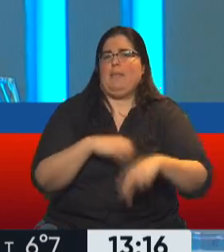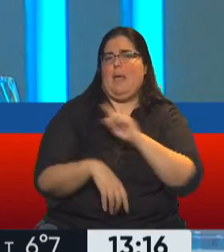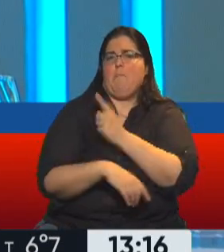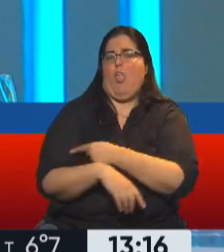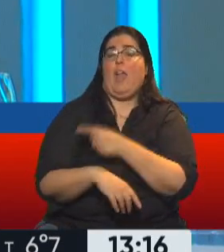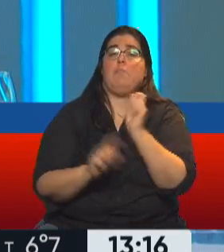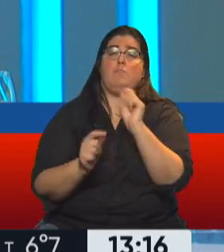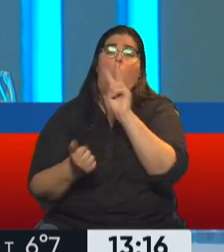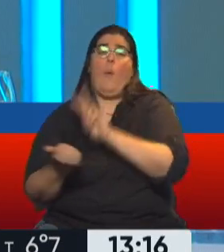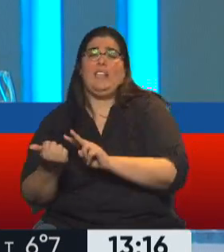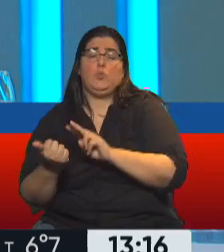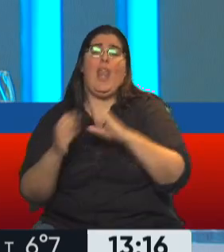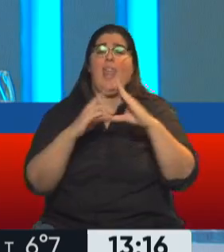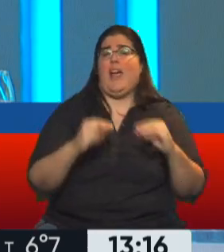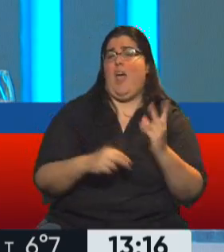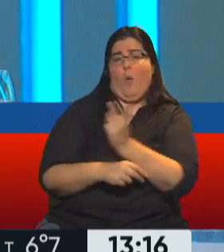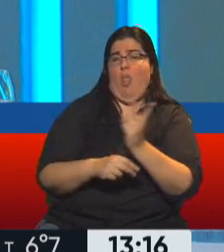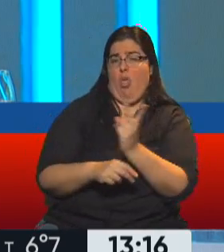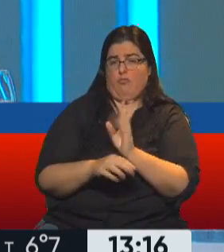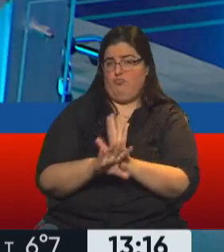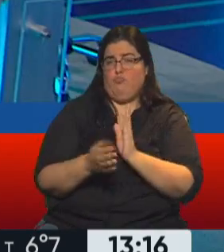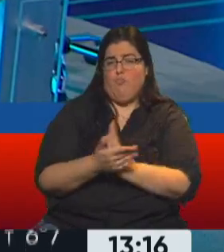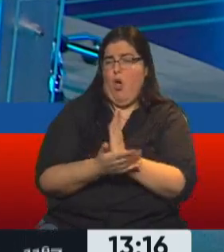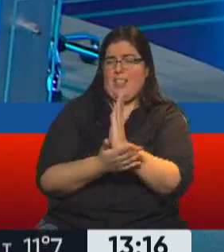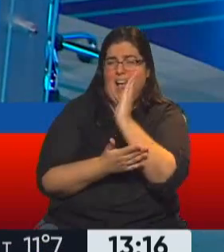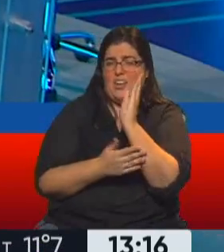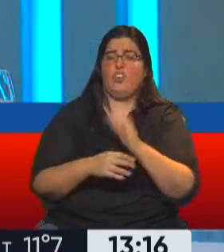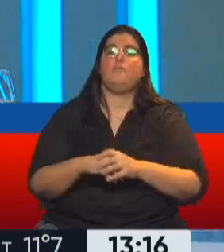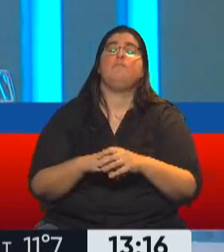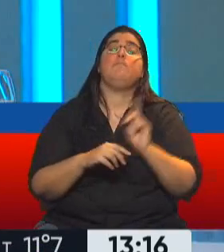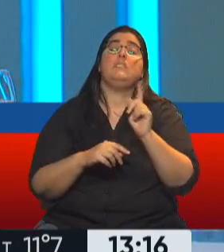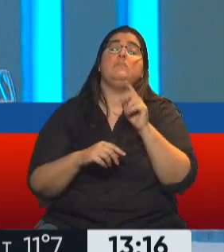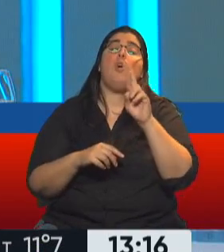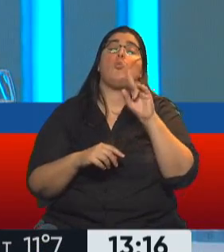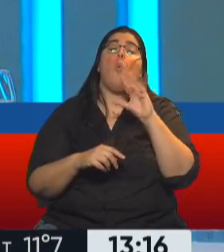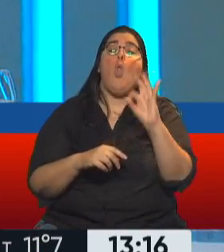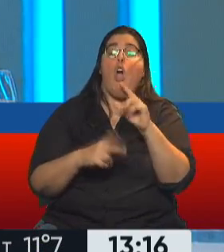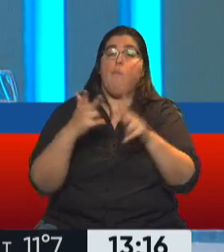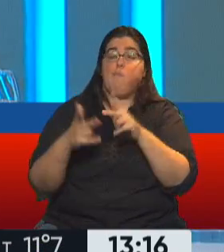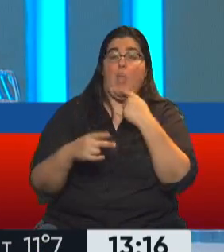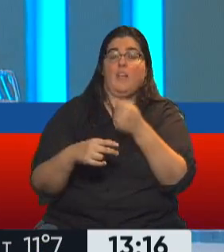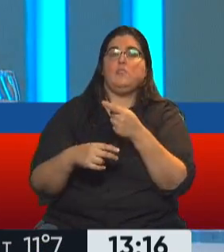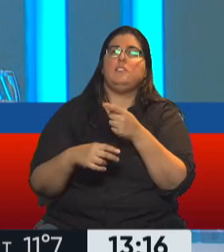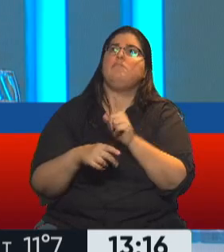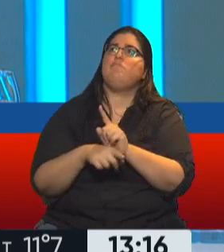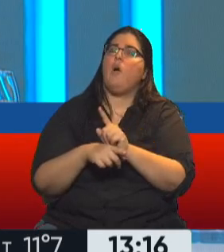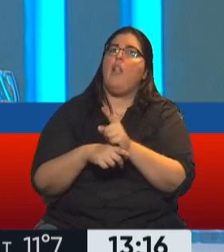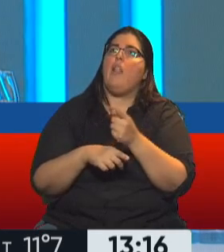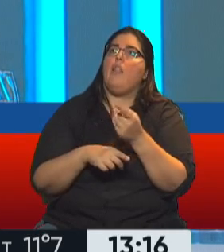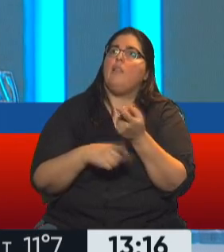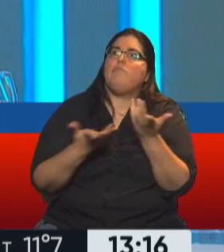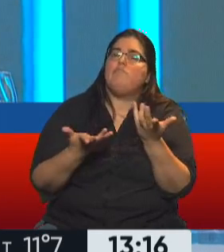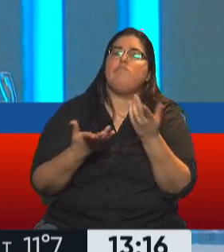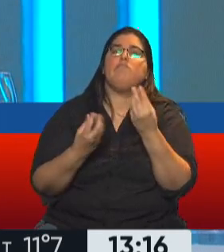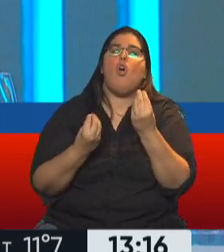es Nicaragua. Creo que algo de lo que subyace a la cronología y a lo que planteaba Rulo recién es si la manera de entender o la